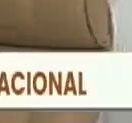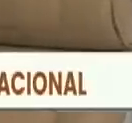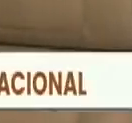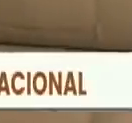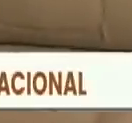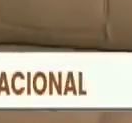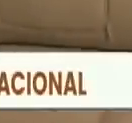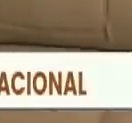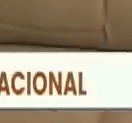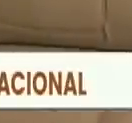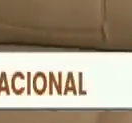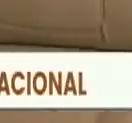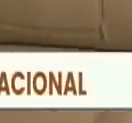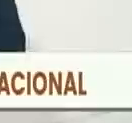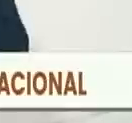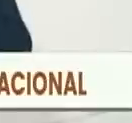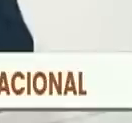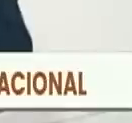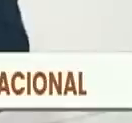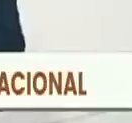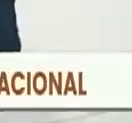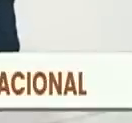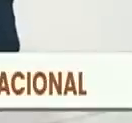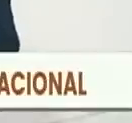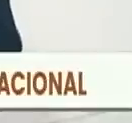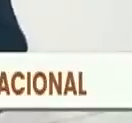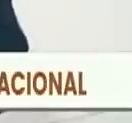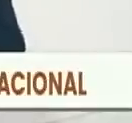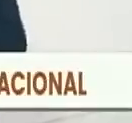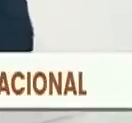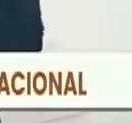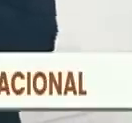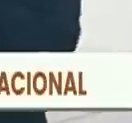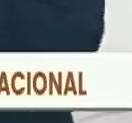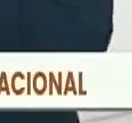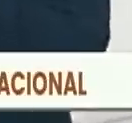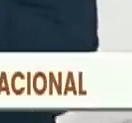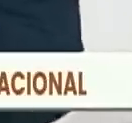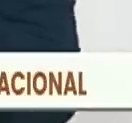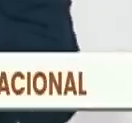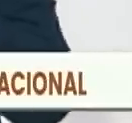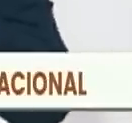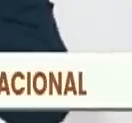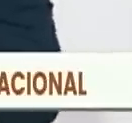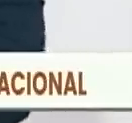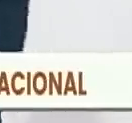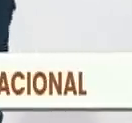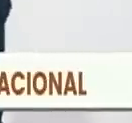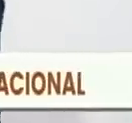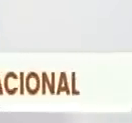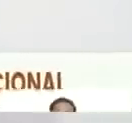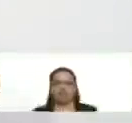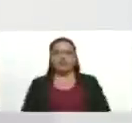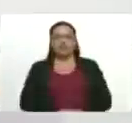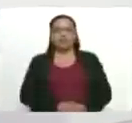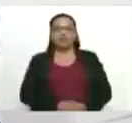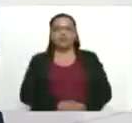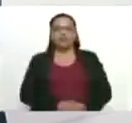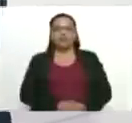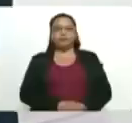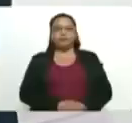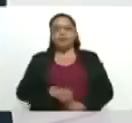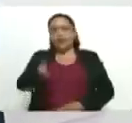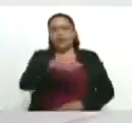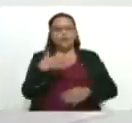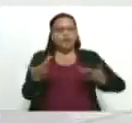niños venezolanos que tienen que ser vacunados? ¿A ellos qué les importa si se atrevieron a llevarse 12 millones de personas para otro continente y los trataron